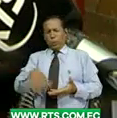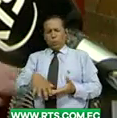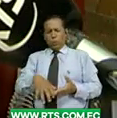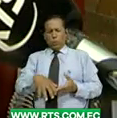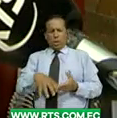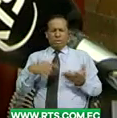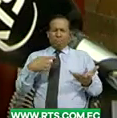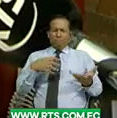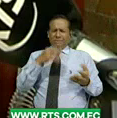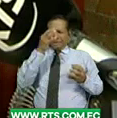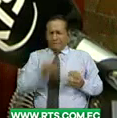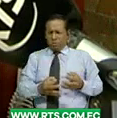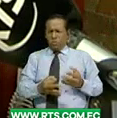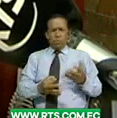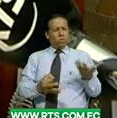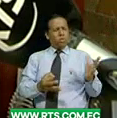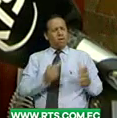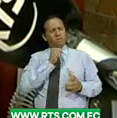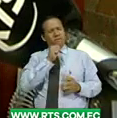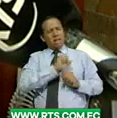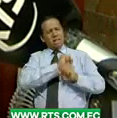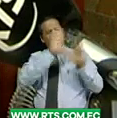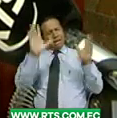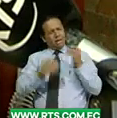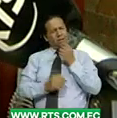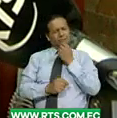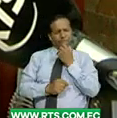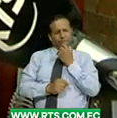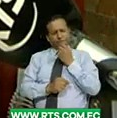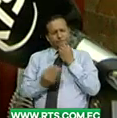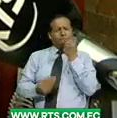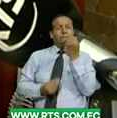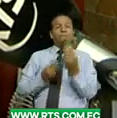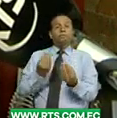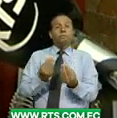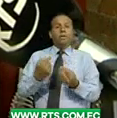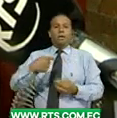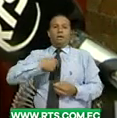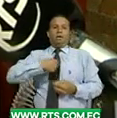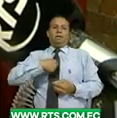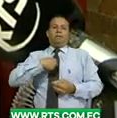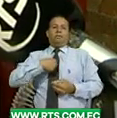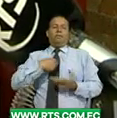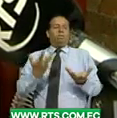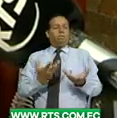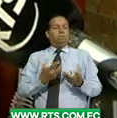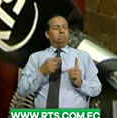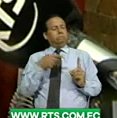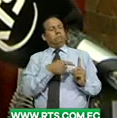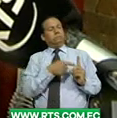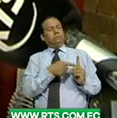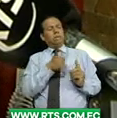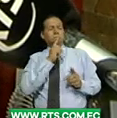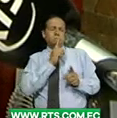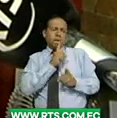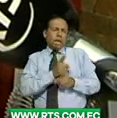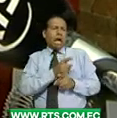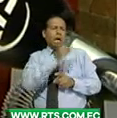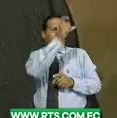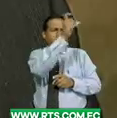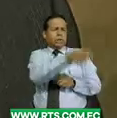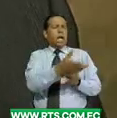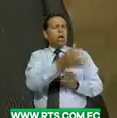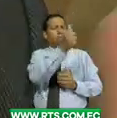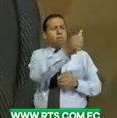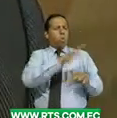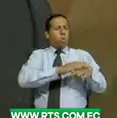convicción absoluta de que efectivamente nos encontraríamos frente al autor intelectual en un caso de sicariato.